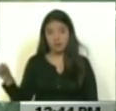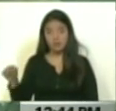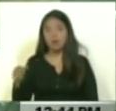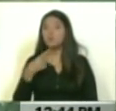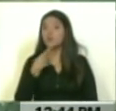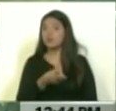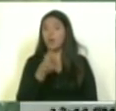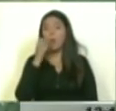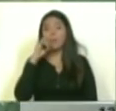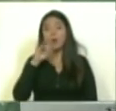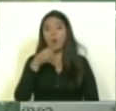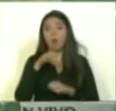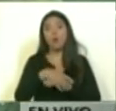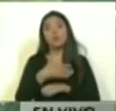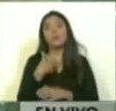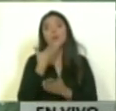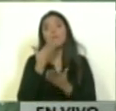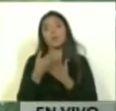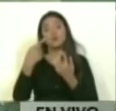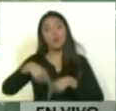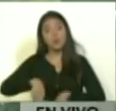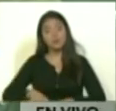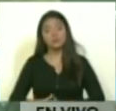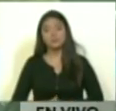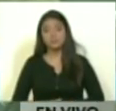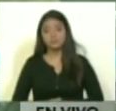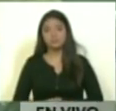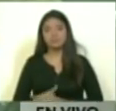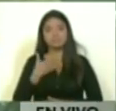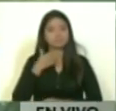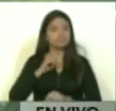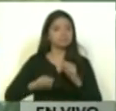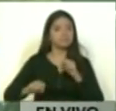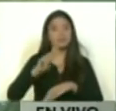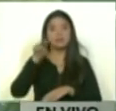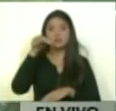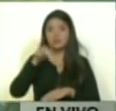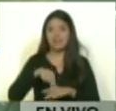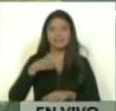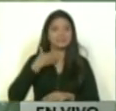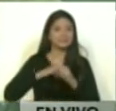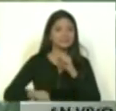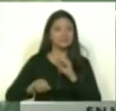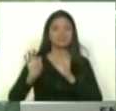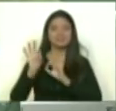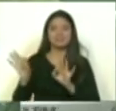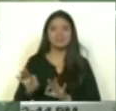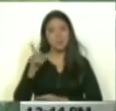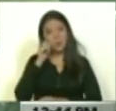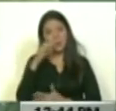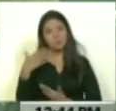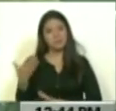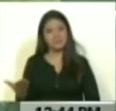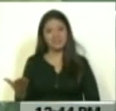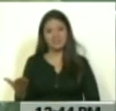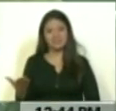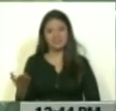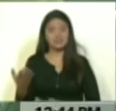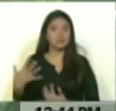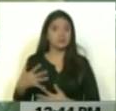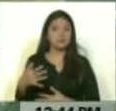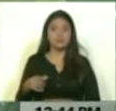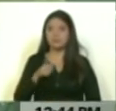Jorge Rodríguez que propongo un acuerdo de rechazo nacional a esta actitud de JP Morgan que tiene carácter